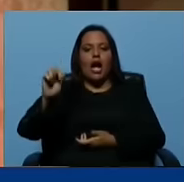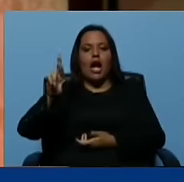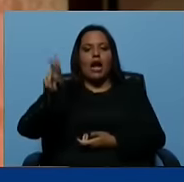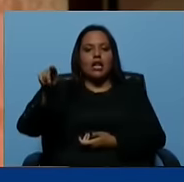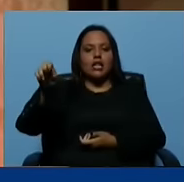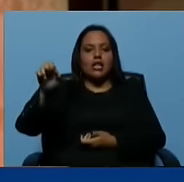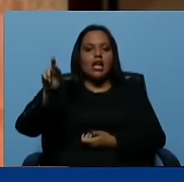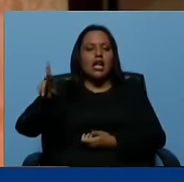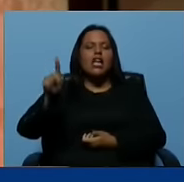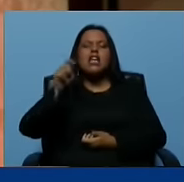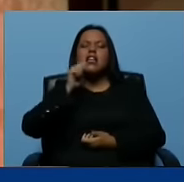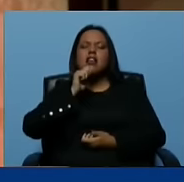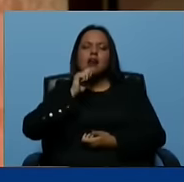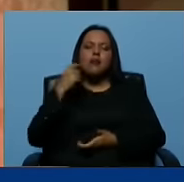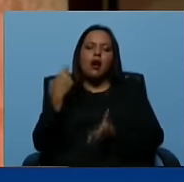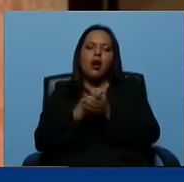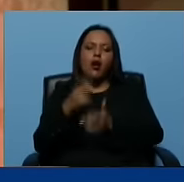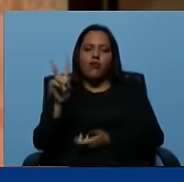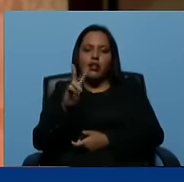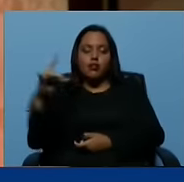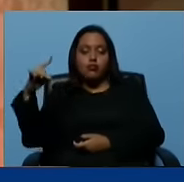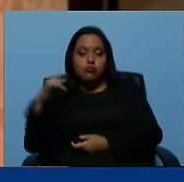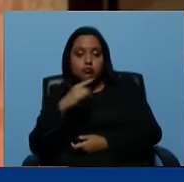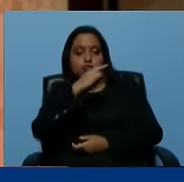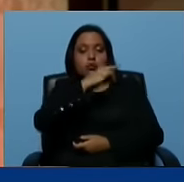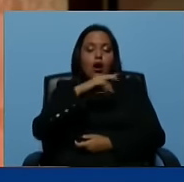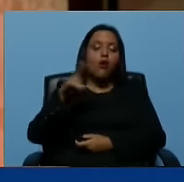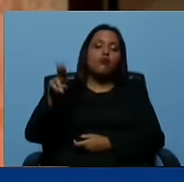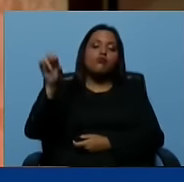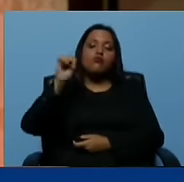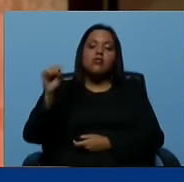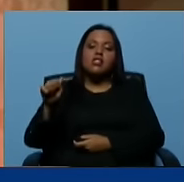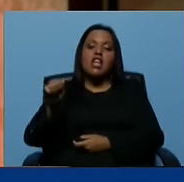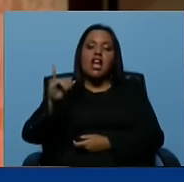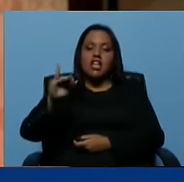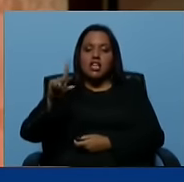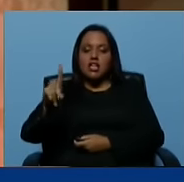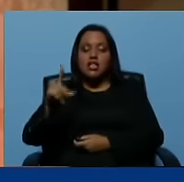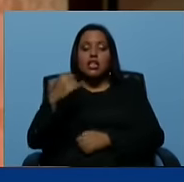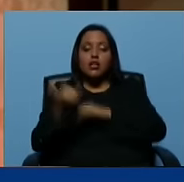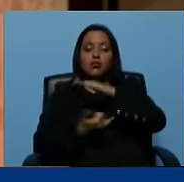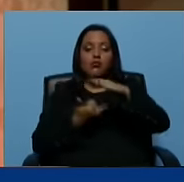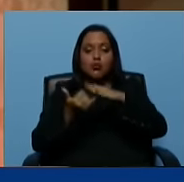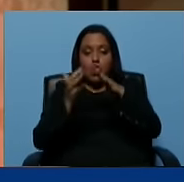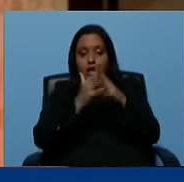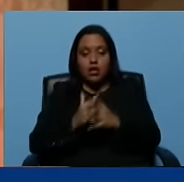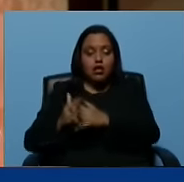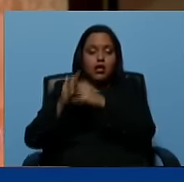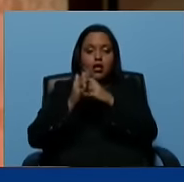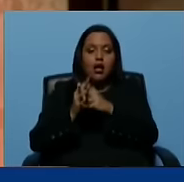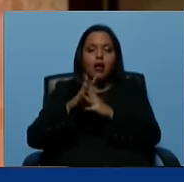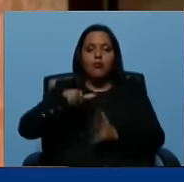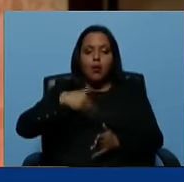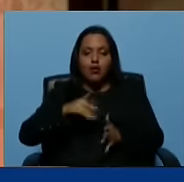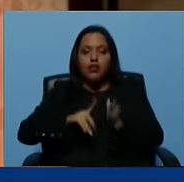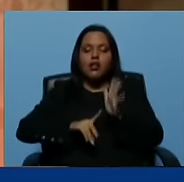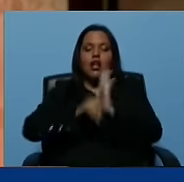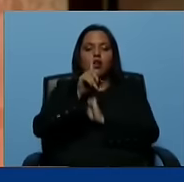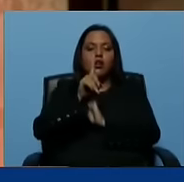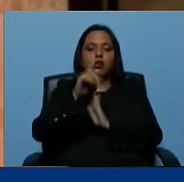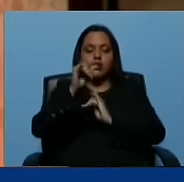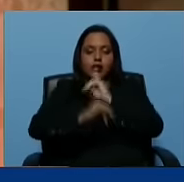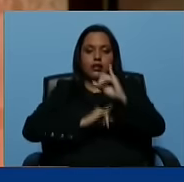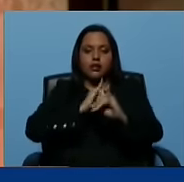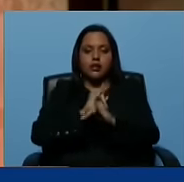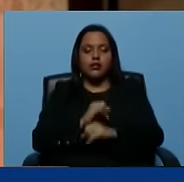pagó el viaje a Venezuela al Centro Carter? La USAID, la agencia estadounidense para el desarrollo internacional. Entonces,